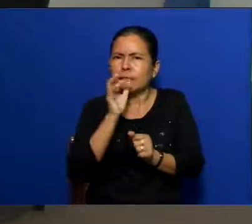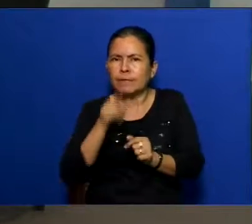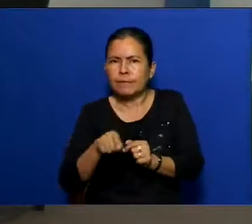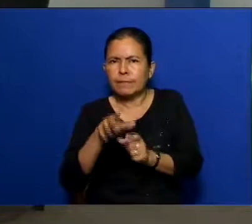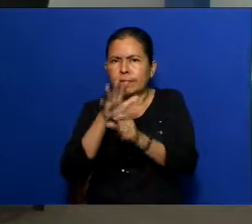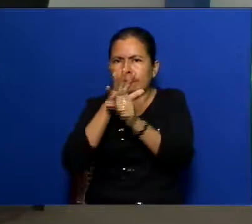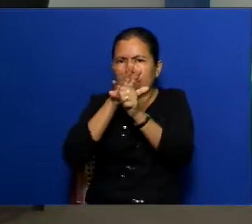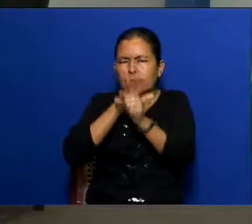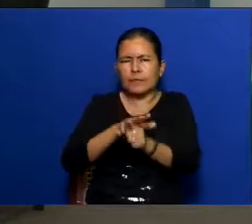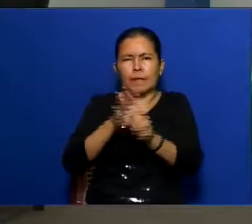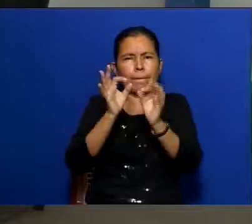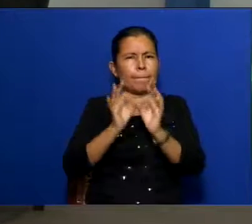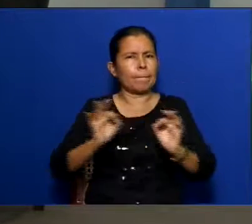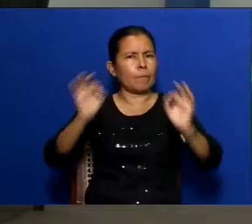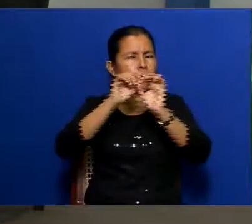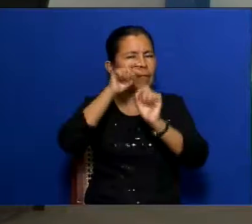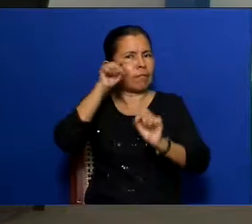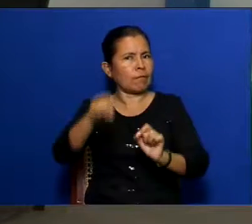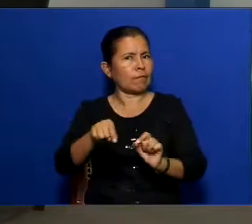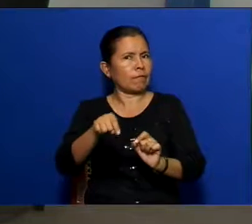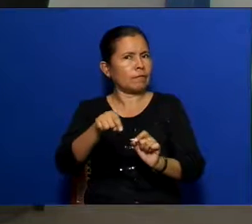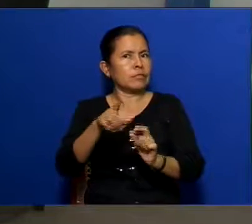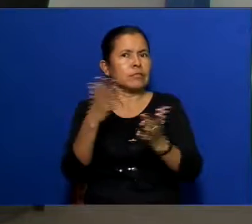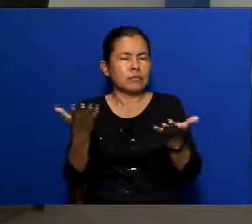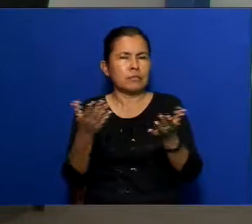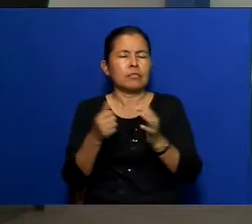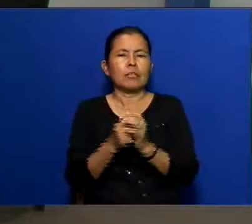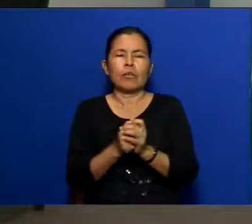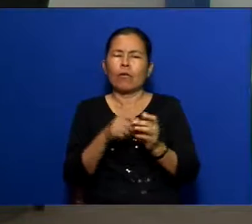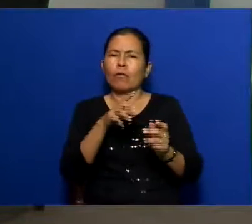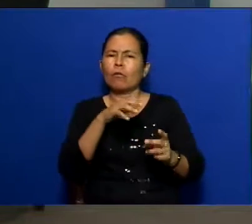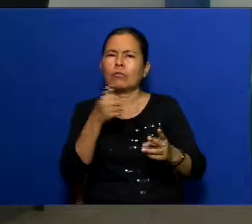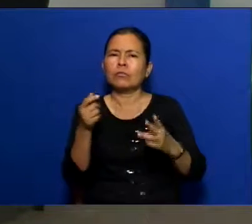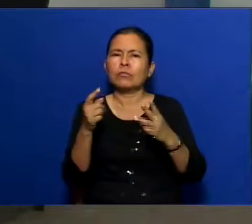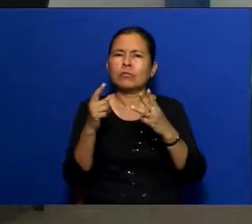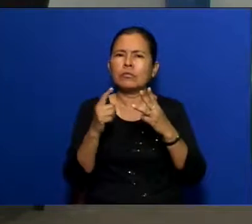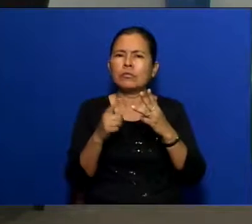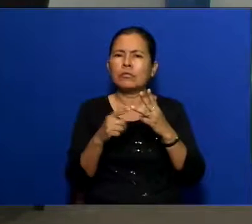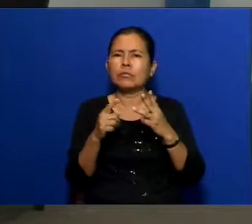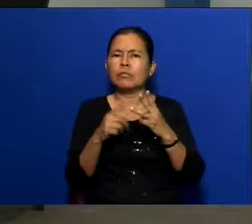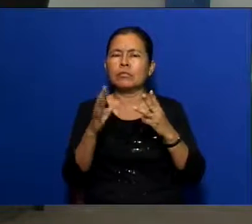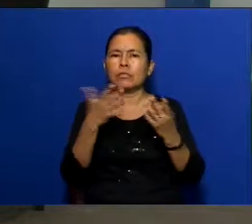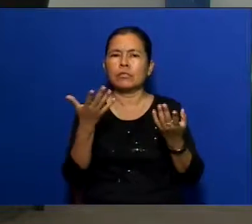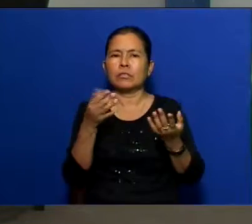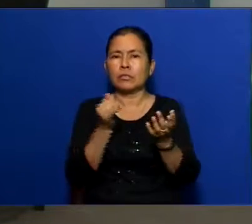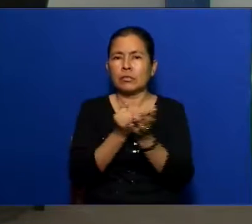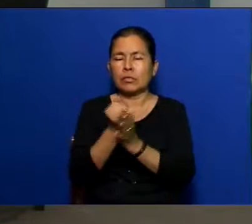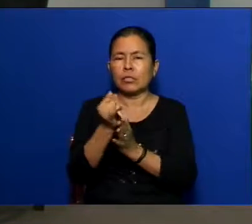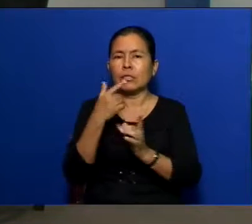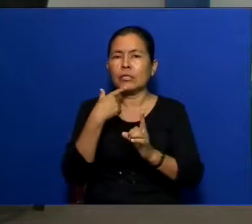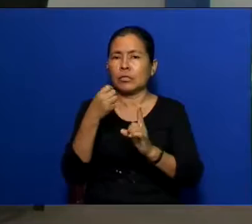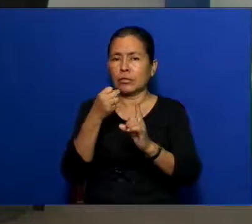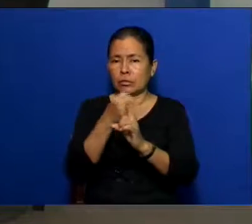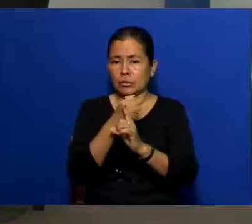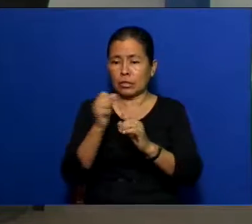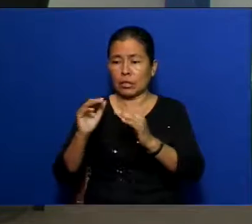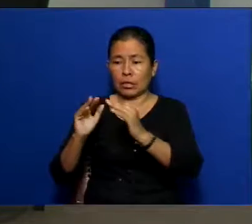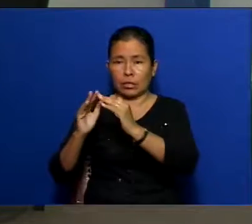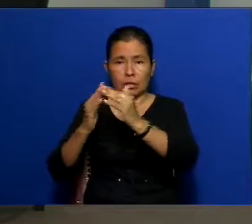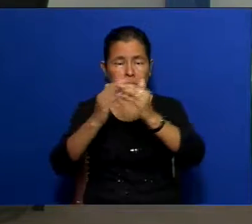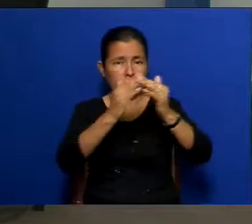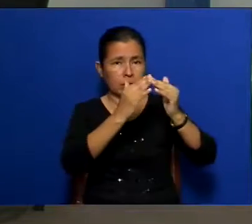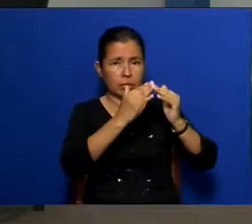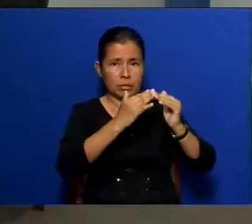los delitos más importantes, pero también hay delitos de lesiones que se producen en el contexto de la violencia comunitaria. La